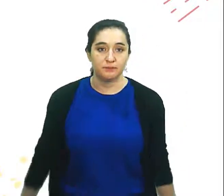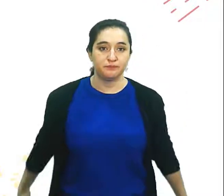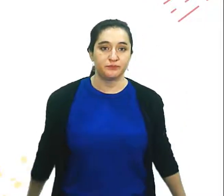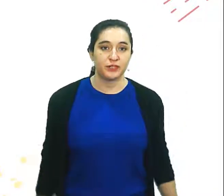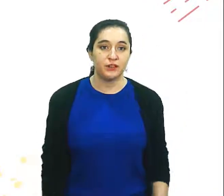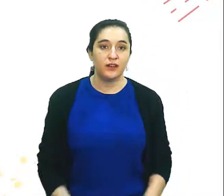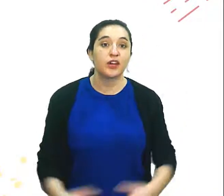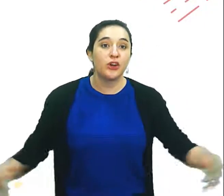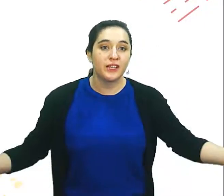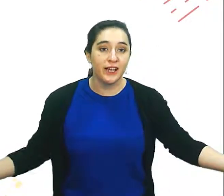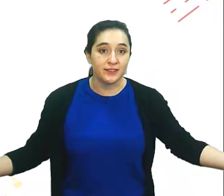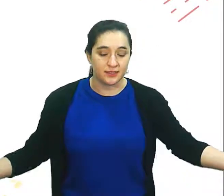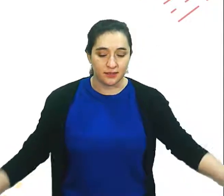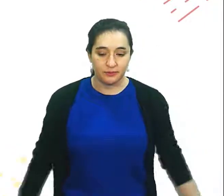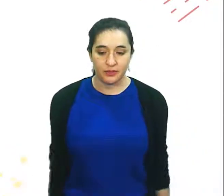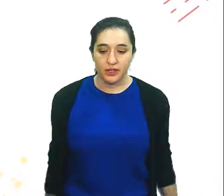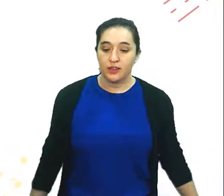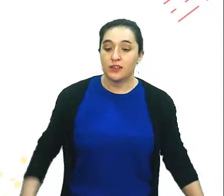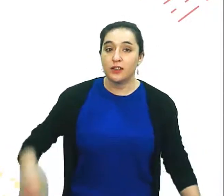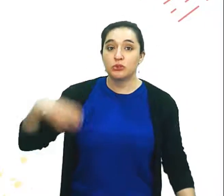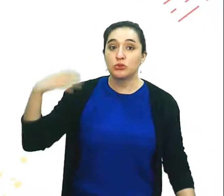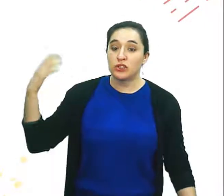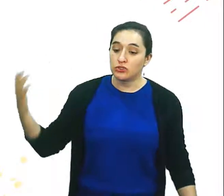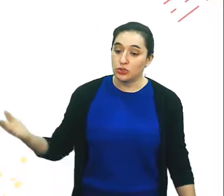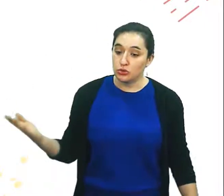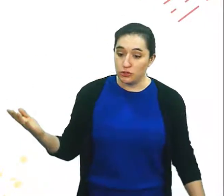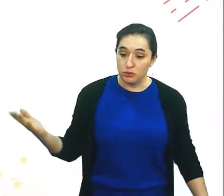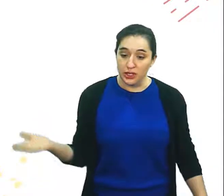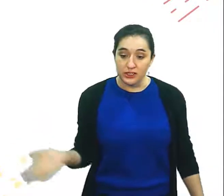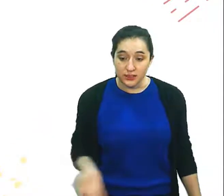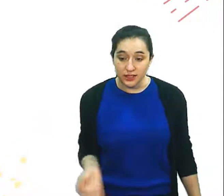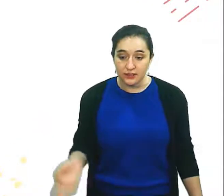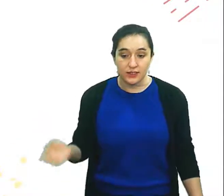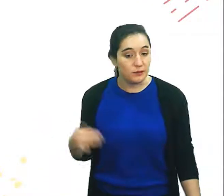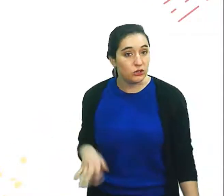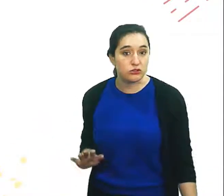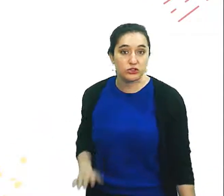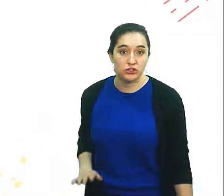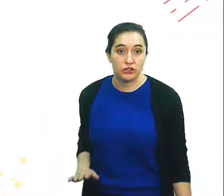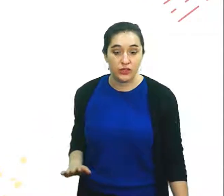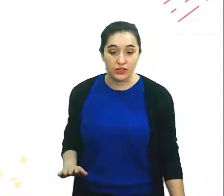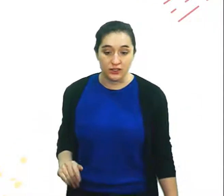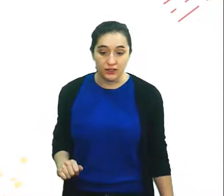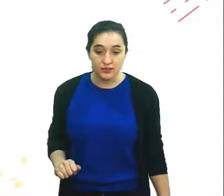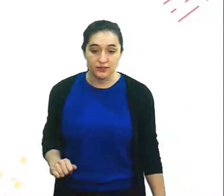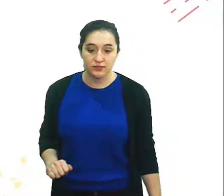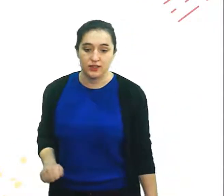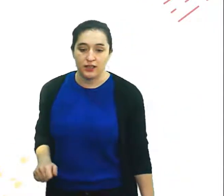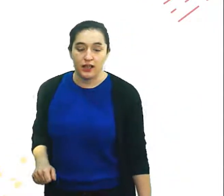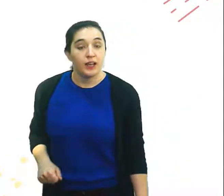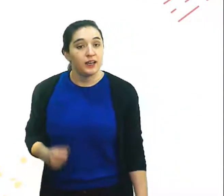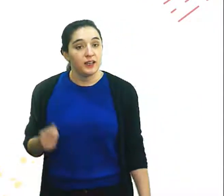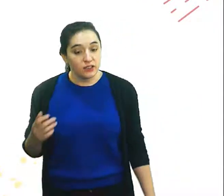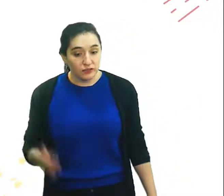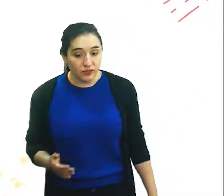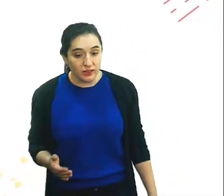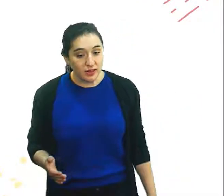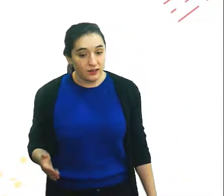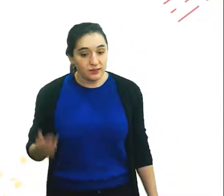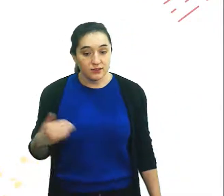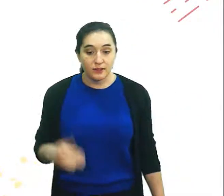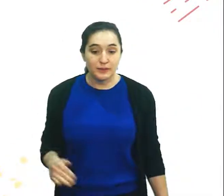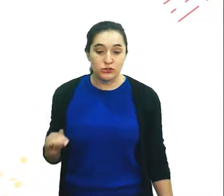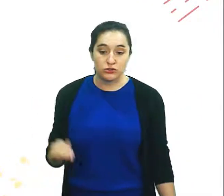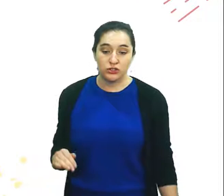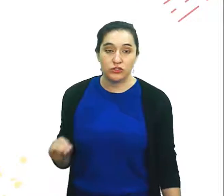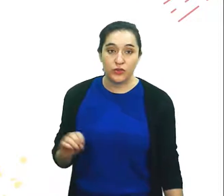finalmente largo alcance. Tenemos una constitución moralista de 1823, leyes